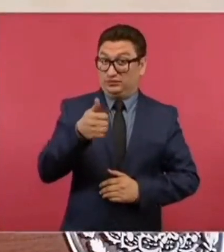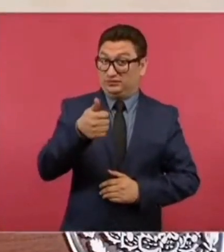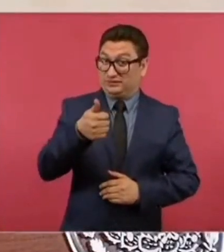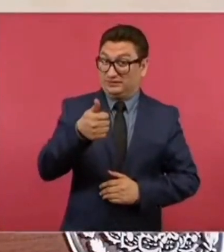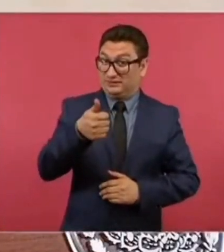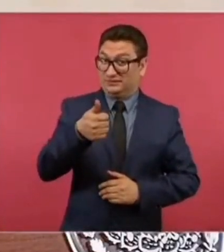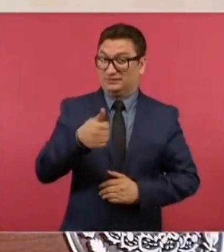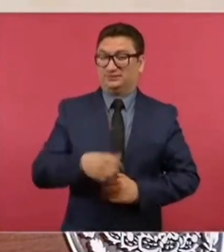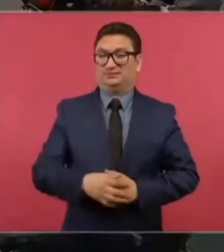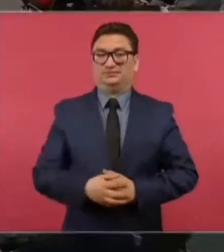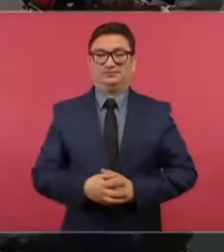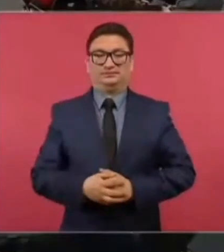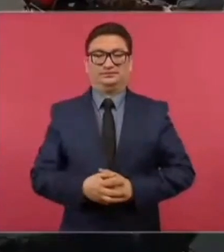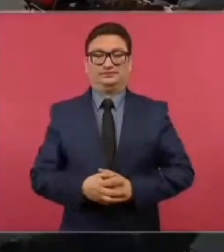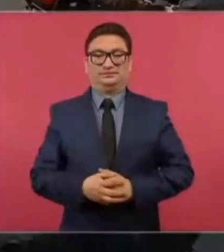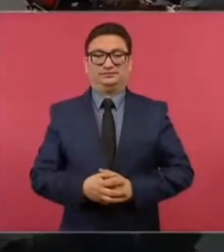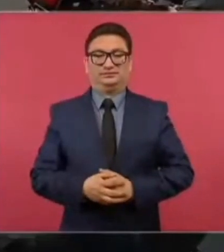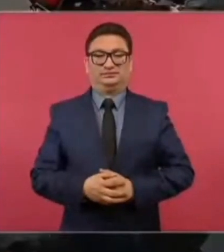3.6.